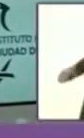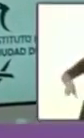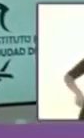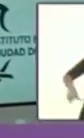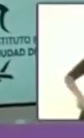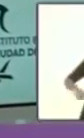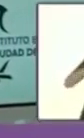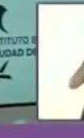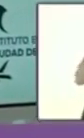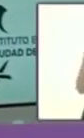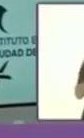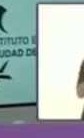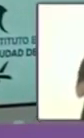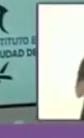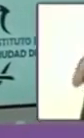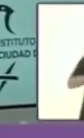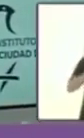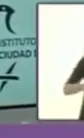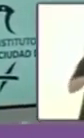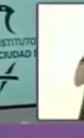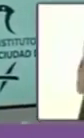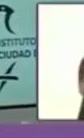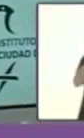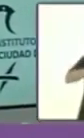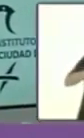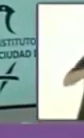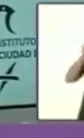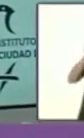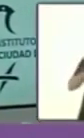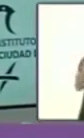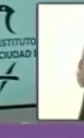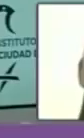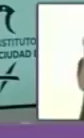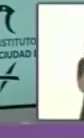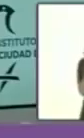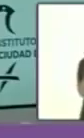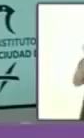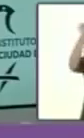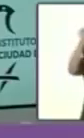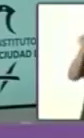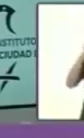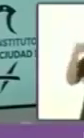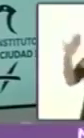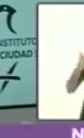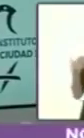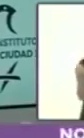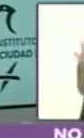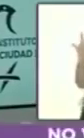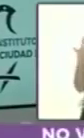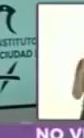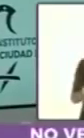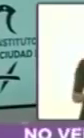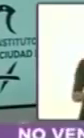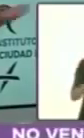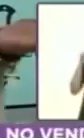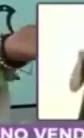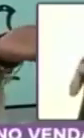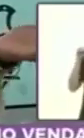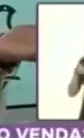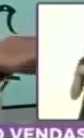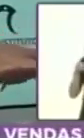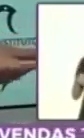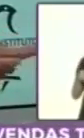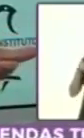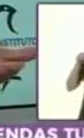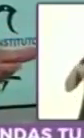de comunicación, quienes les piden fotos, levantar la mano, dar un pequeño discurso. Ahí Purificación Carpintero